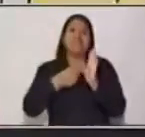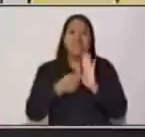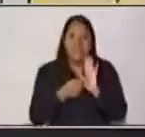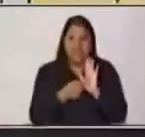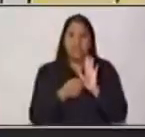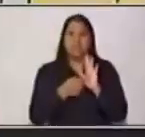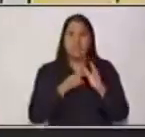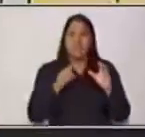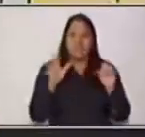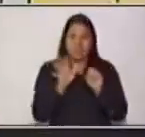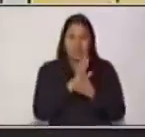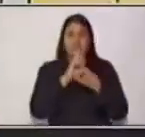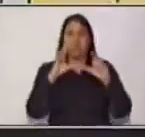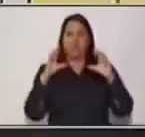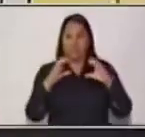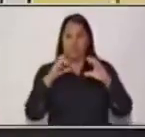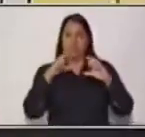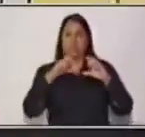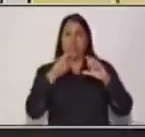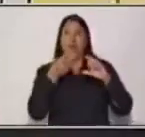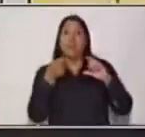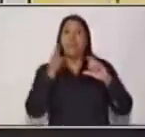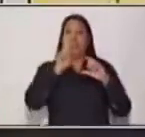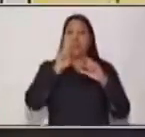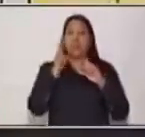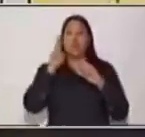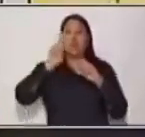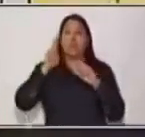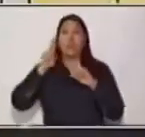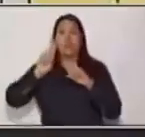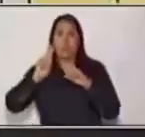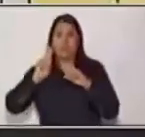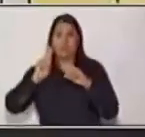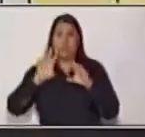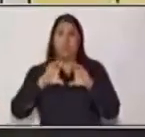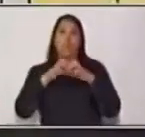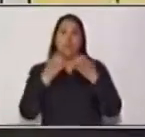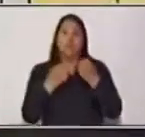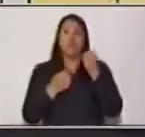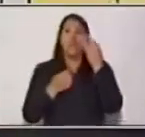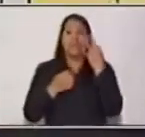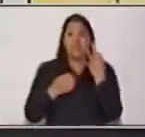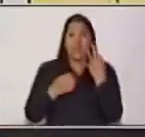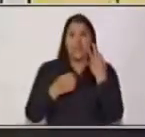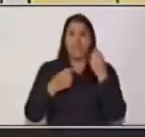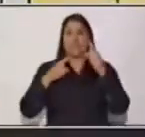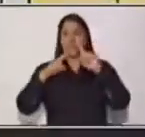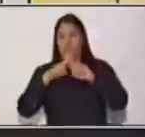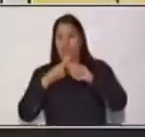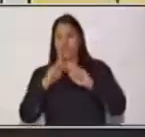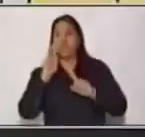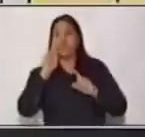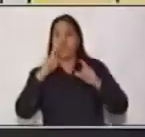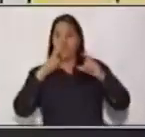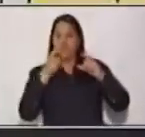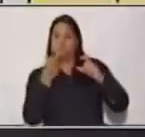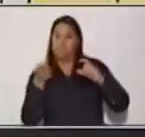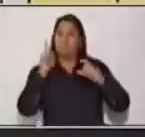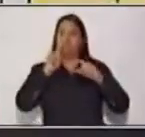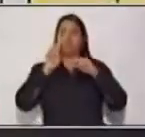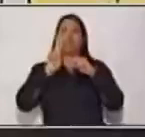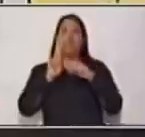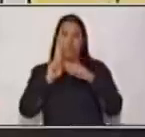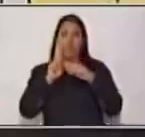está elevado también al cuadrado y que y, que está con exponente 1, también está elevado